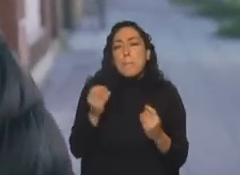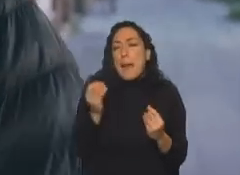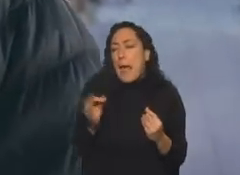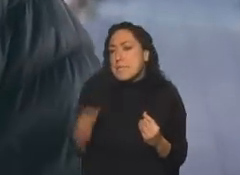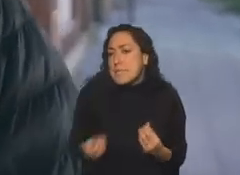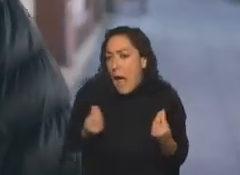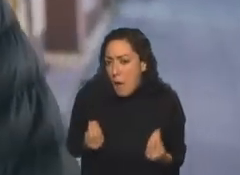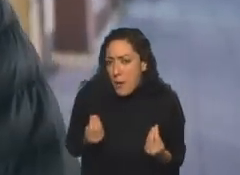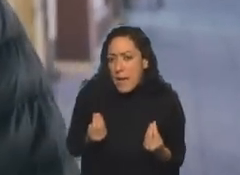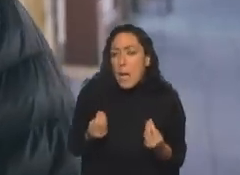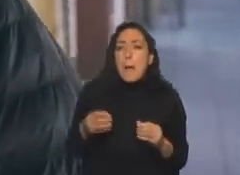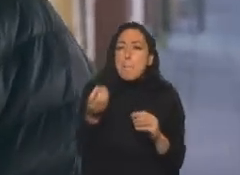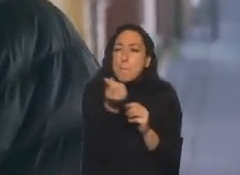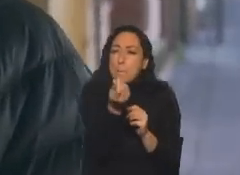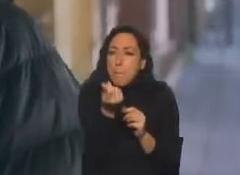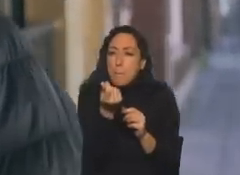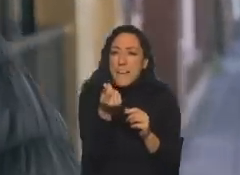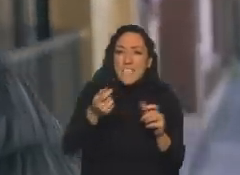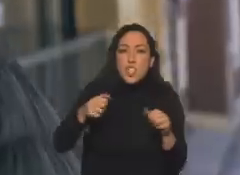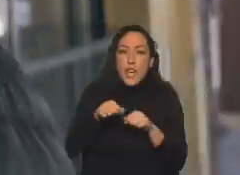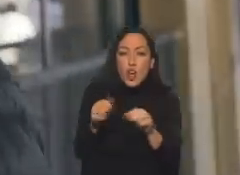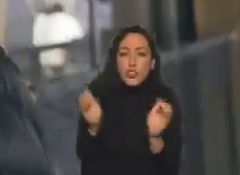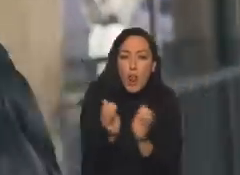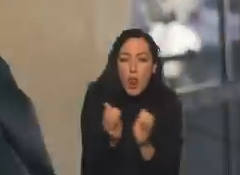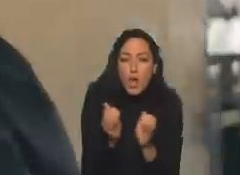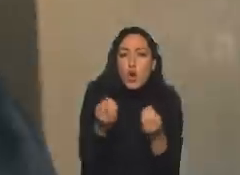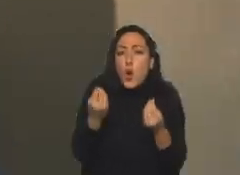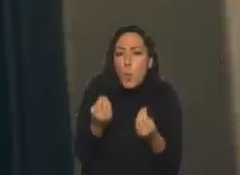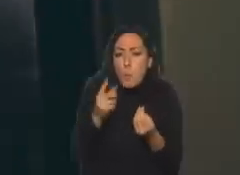se construyen los precios minoristas en la República Argentina.